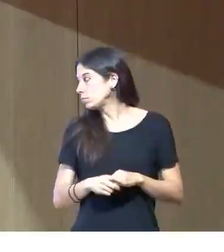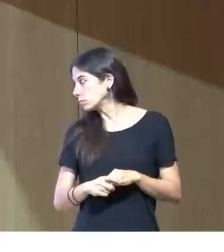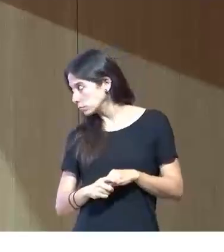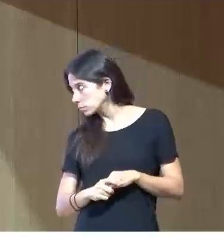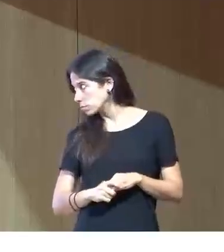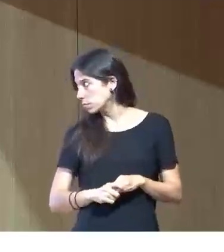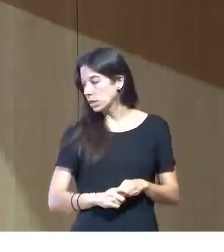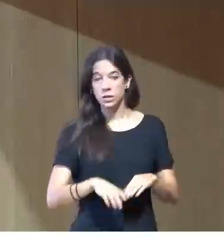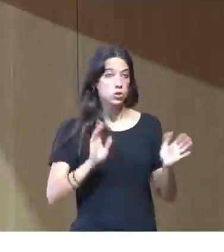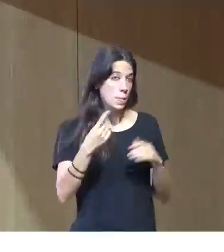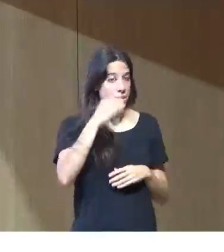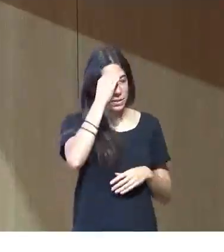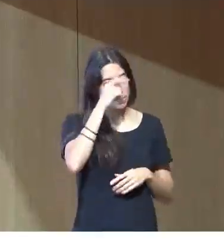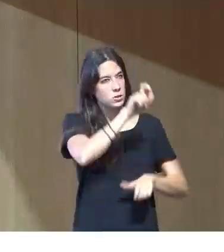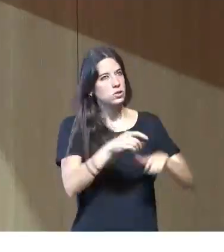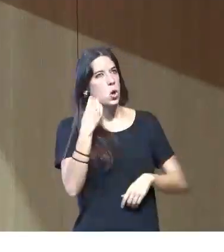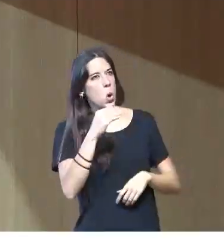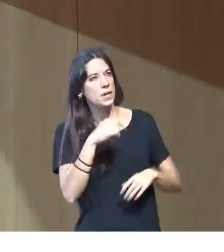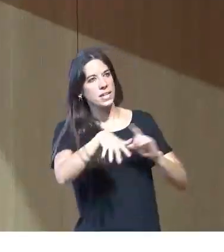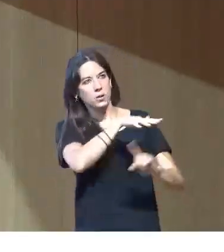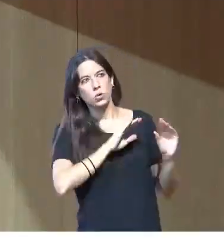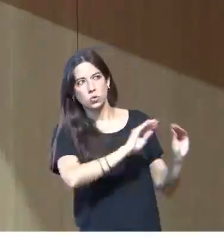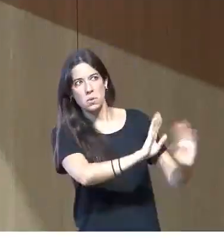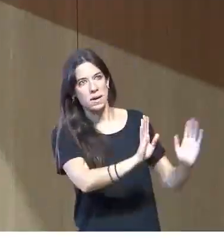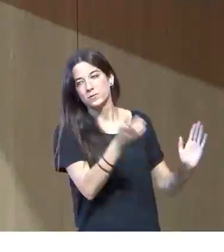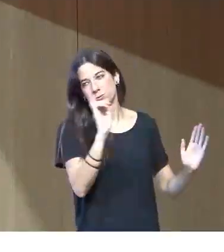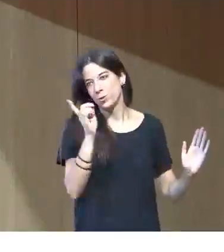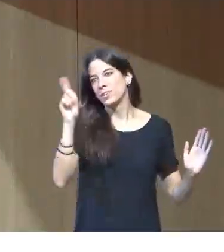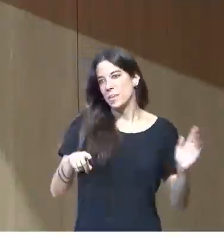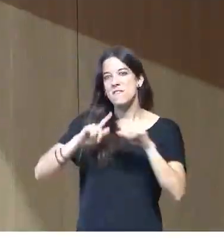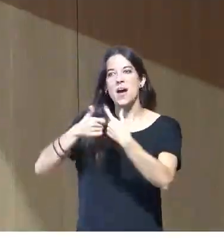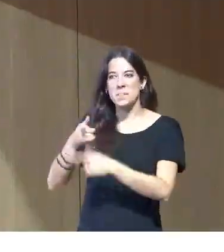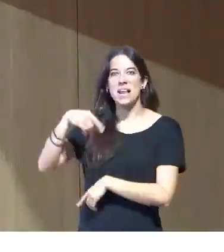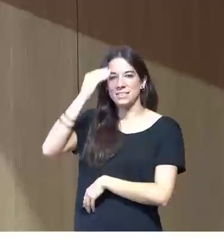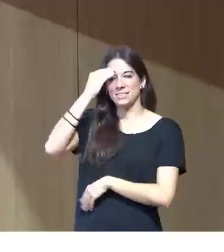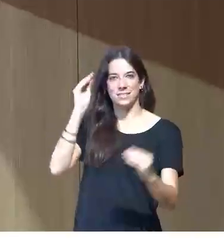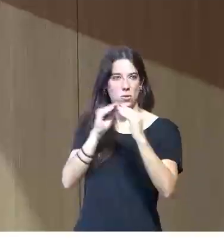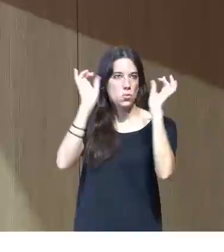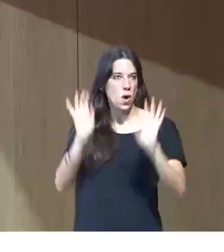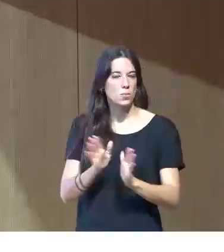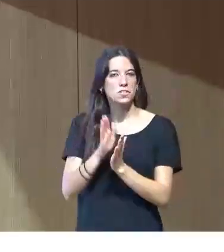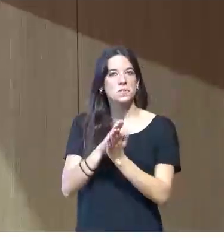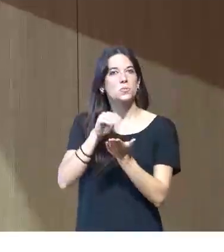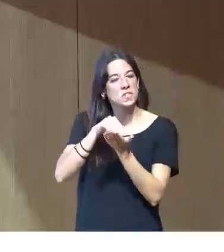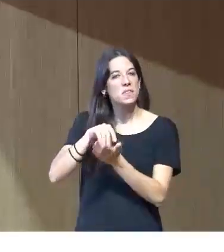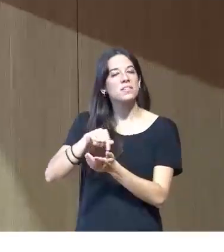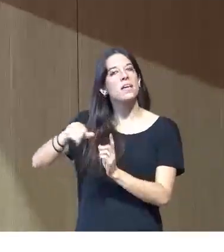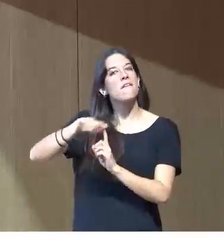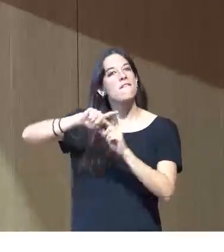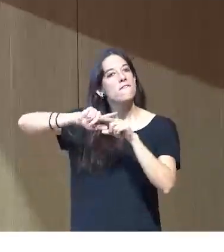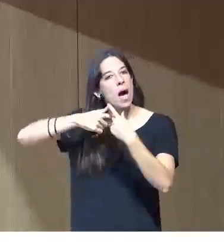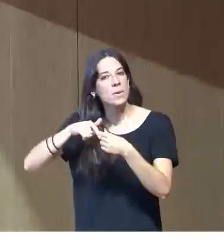en su propio entorno También tienen esta en mente estas cosas no las familias a veces sobreprotegen no y piensan Bueno